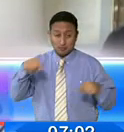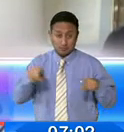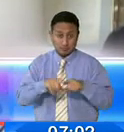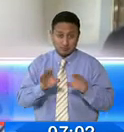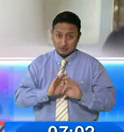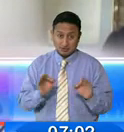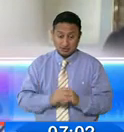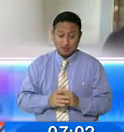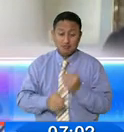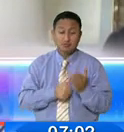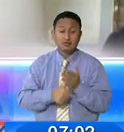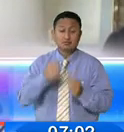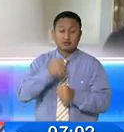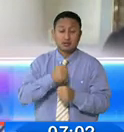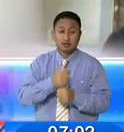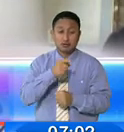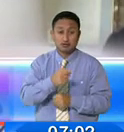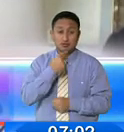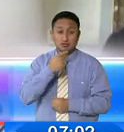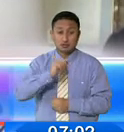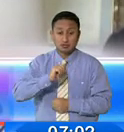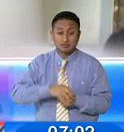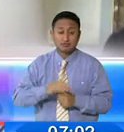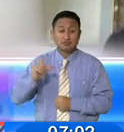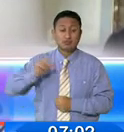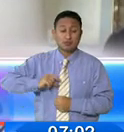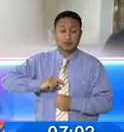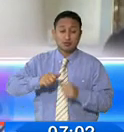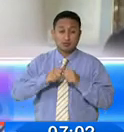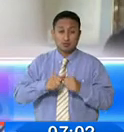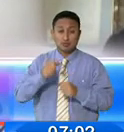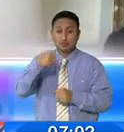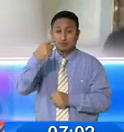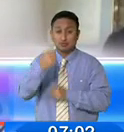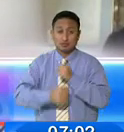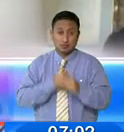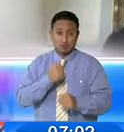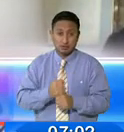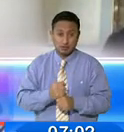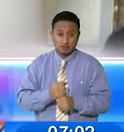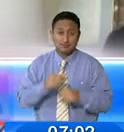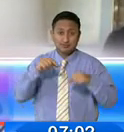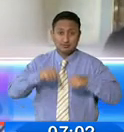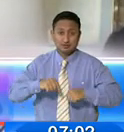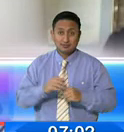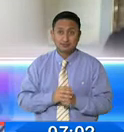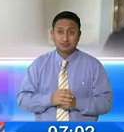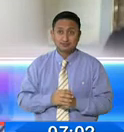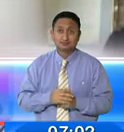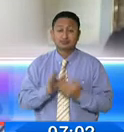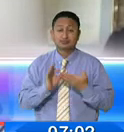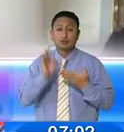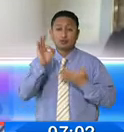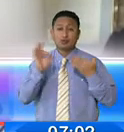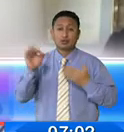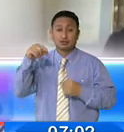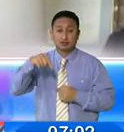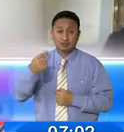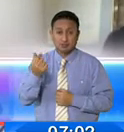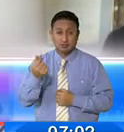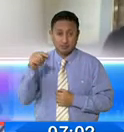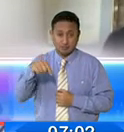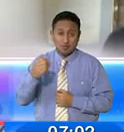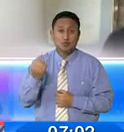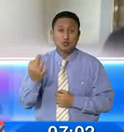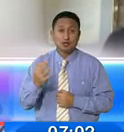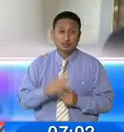del Trabajo tiene que fijar la remuneración para el año venidero en base al índice de precios del consumidor. Esto